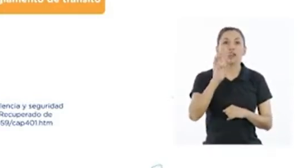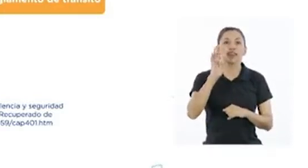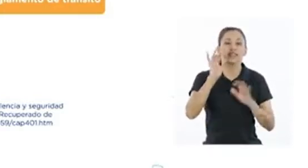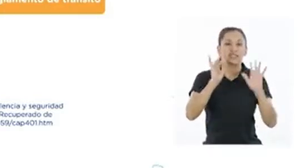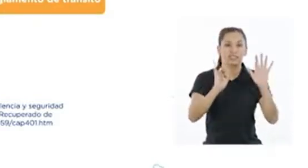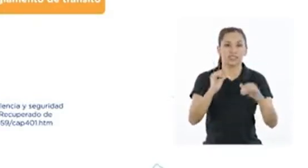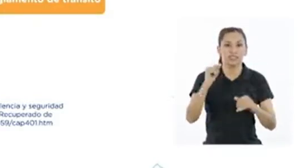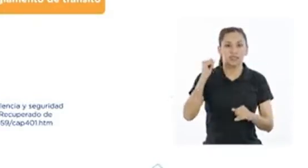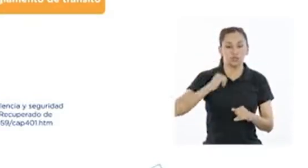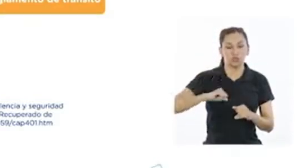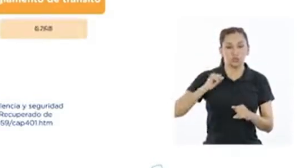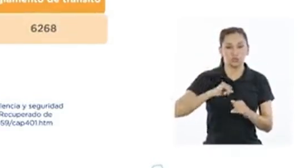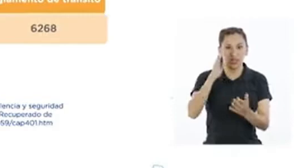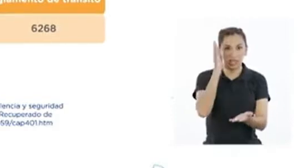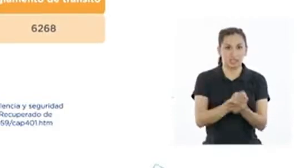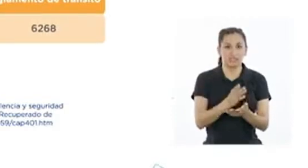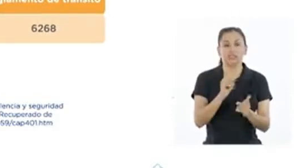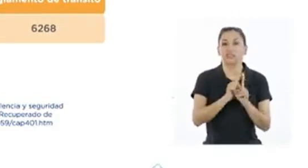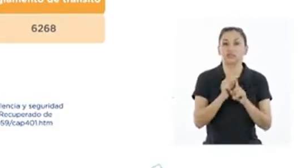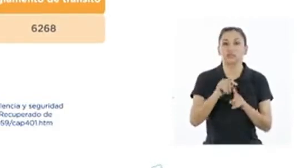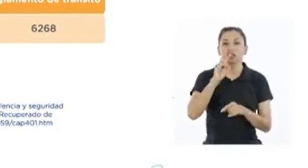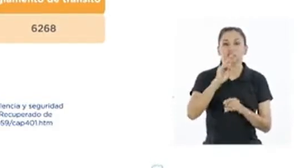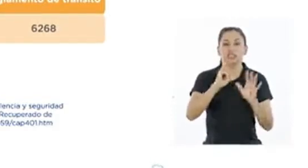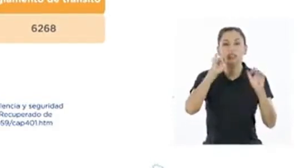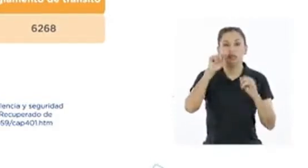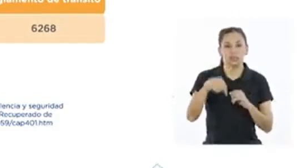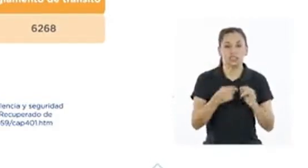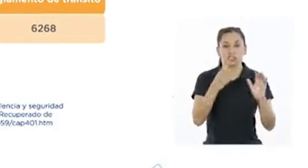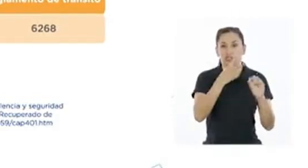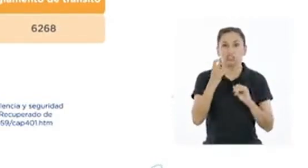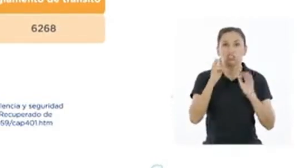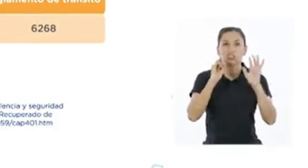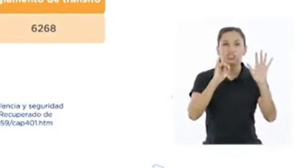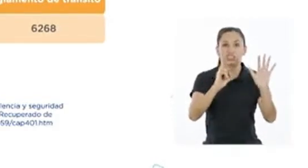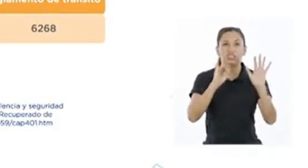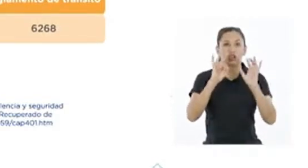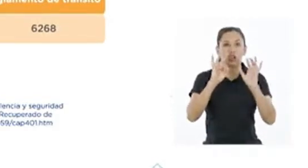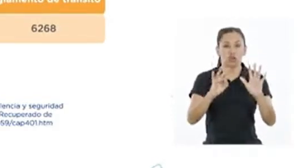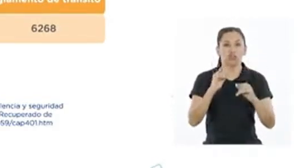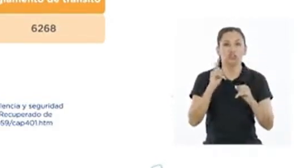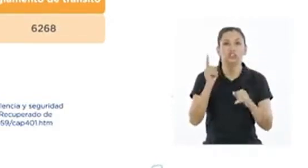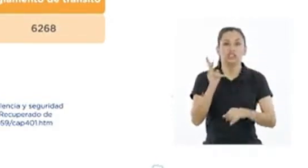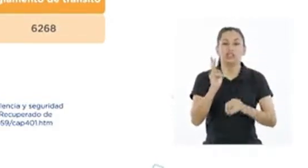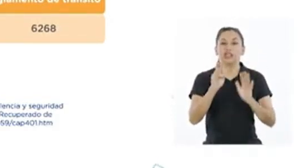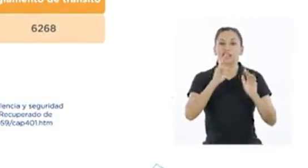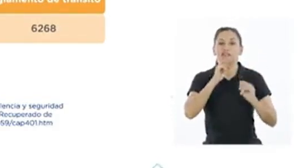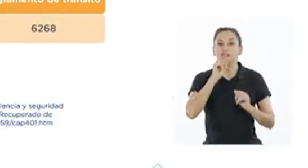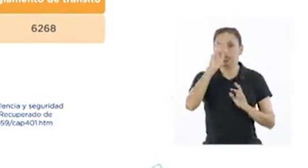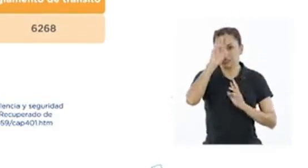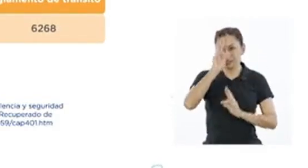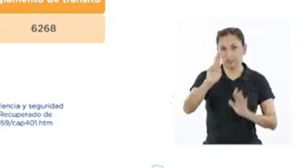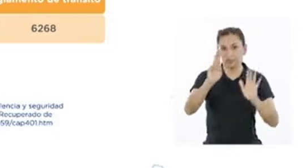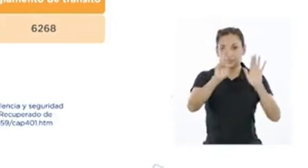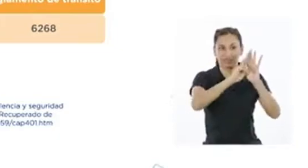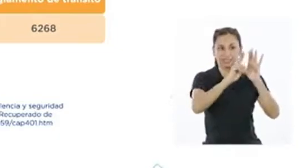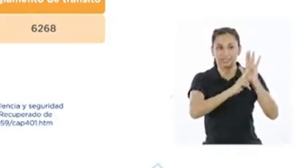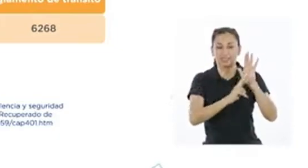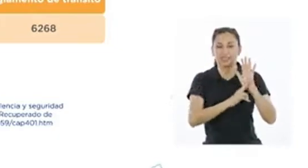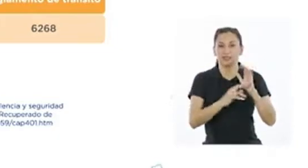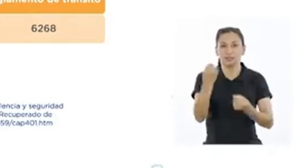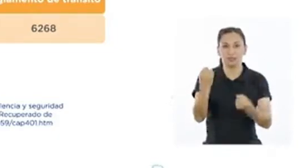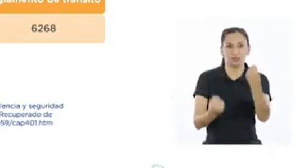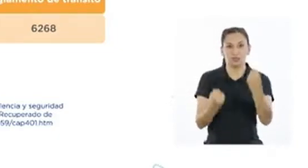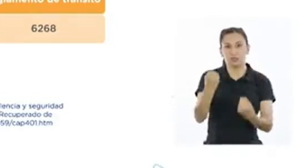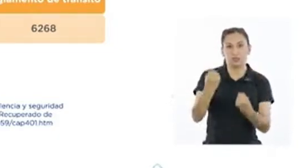7.947 por infracciones municipales y 6.268 por infracciones al reglamento de tránsito.